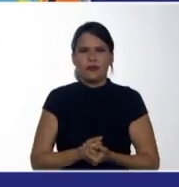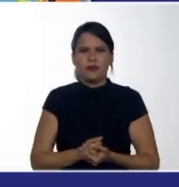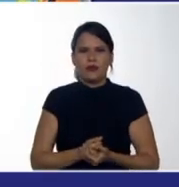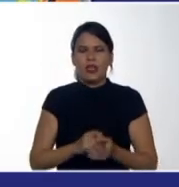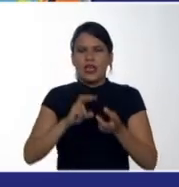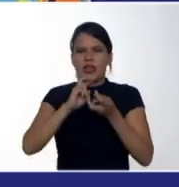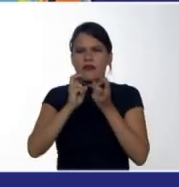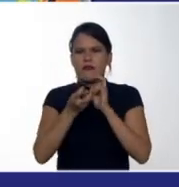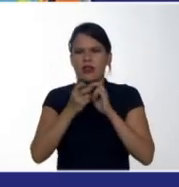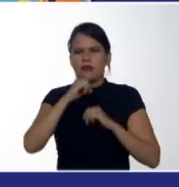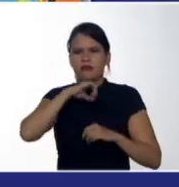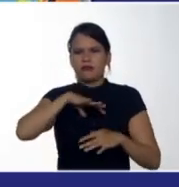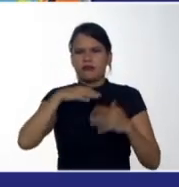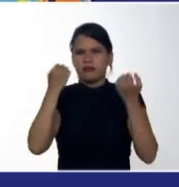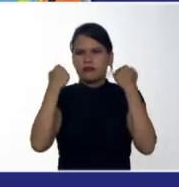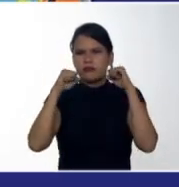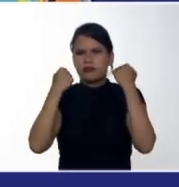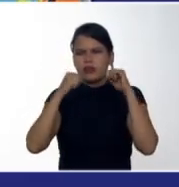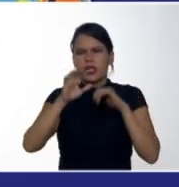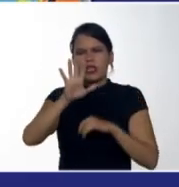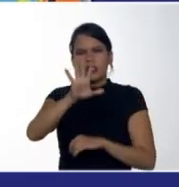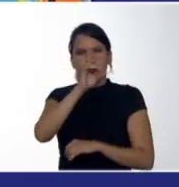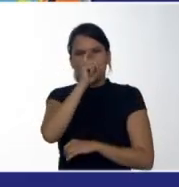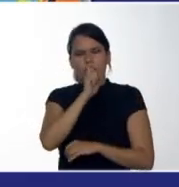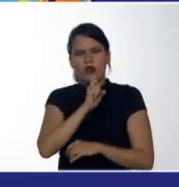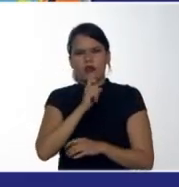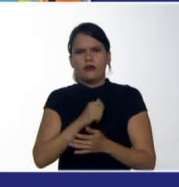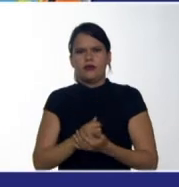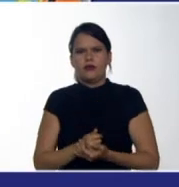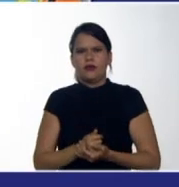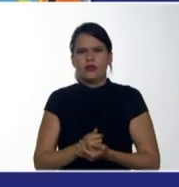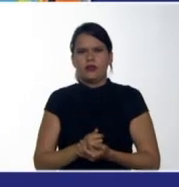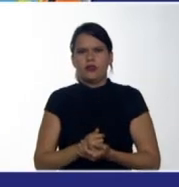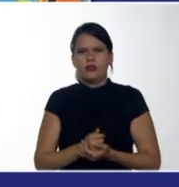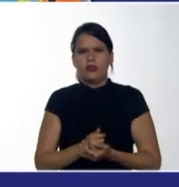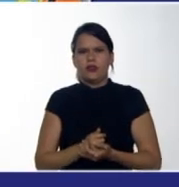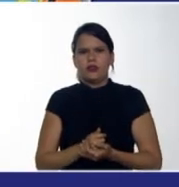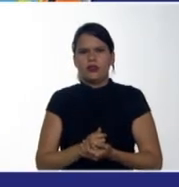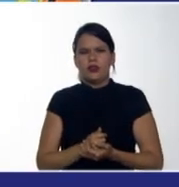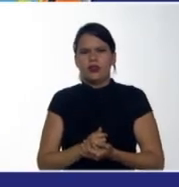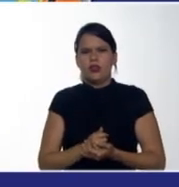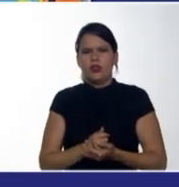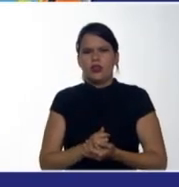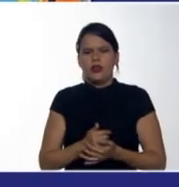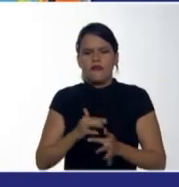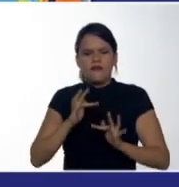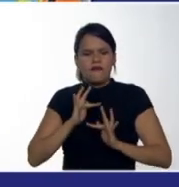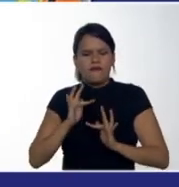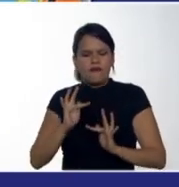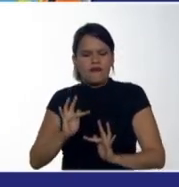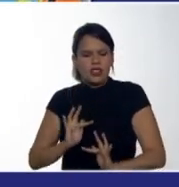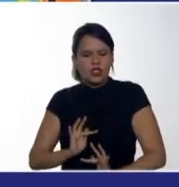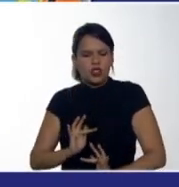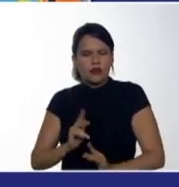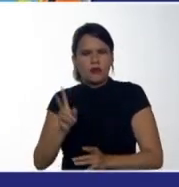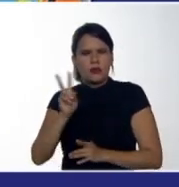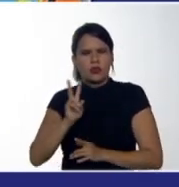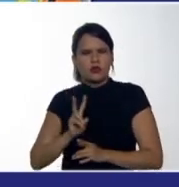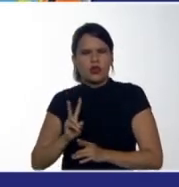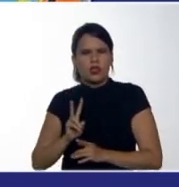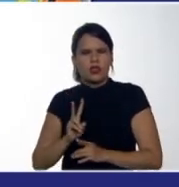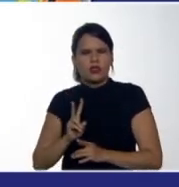referente teórico-práctico para quinto año. Fisiografía en Venezuela, rasgos fisiográficos. Ay, José